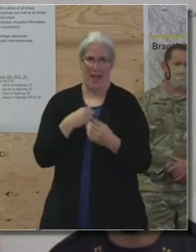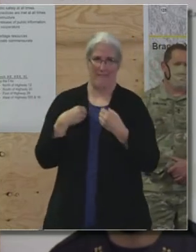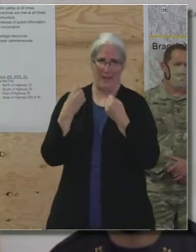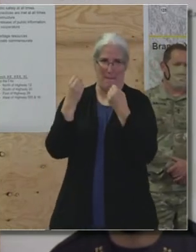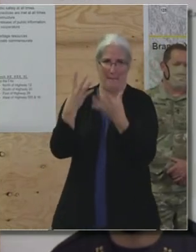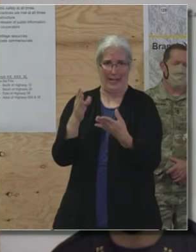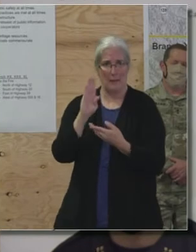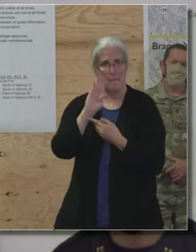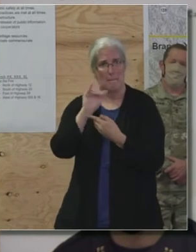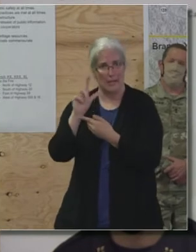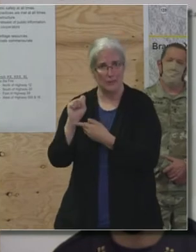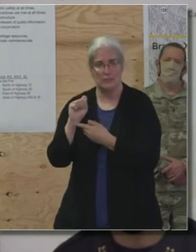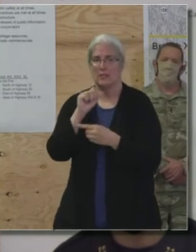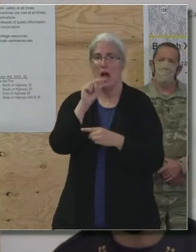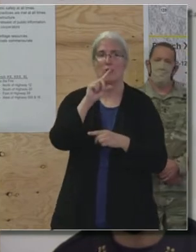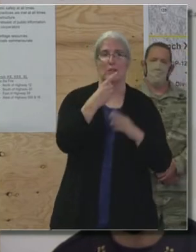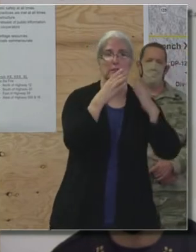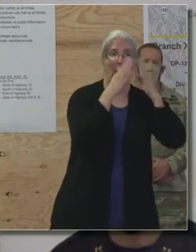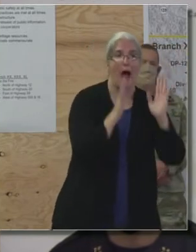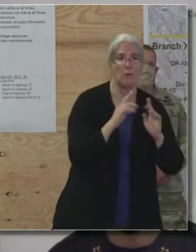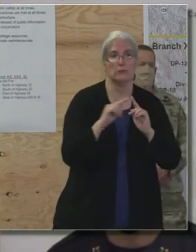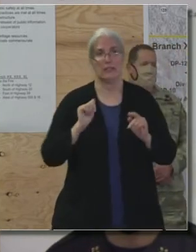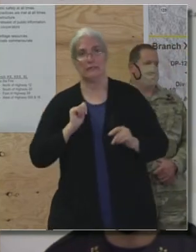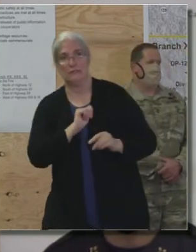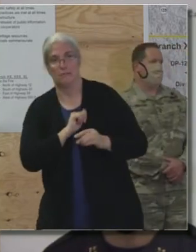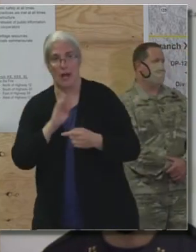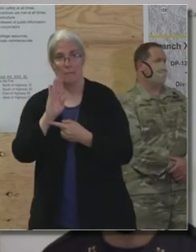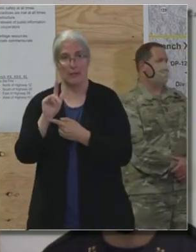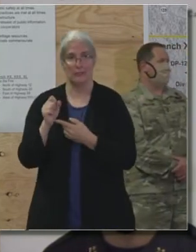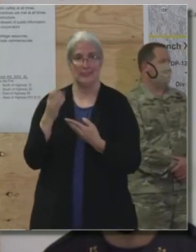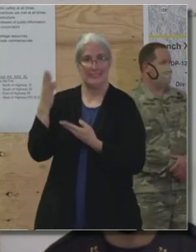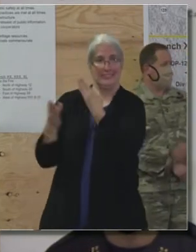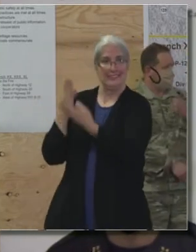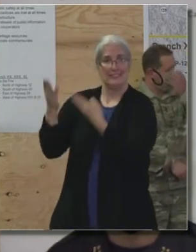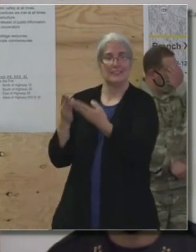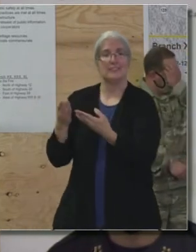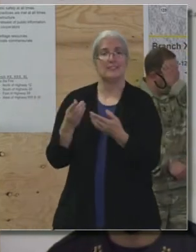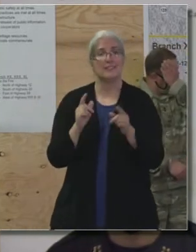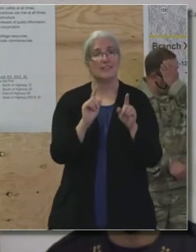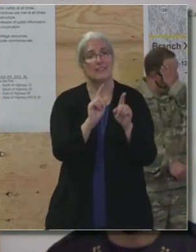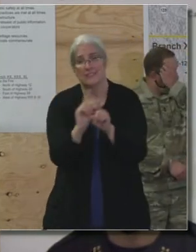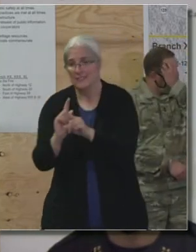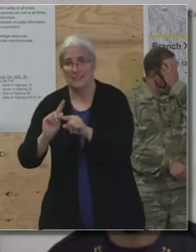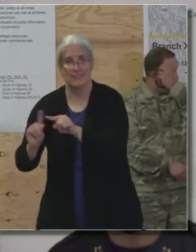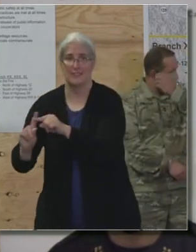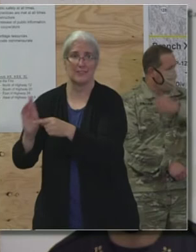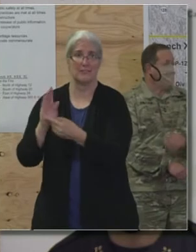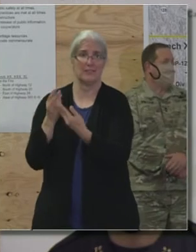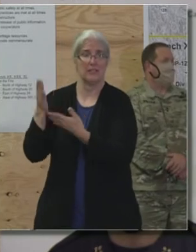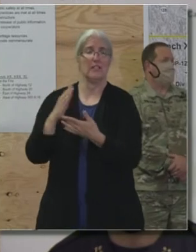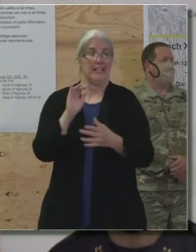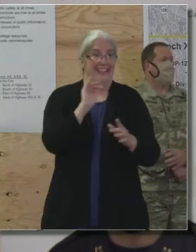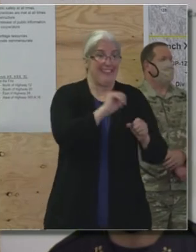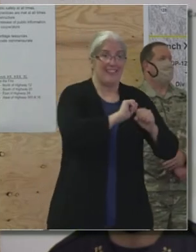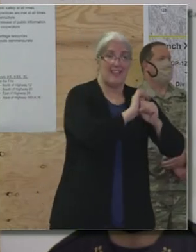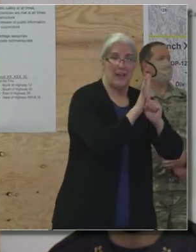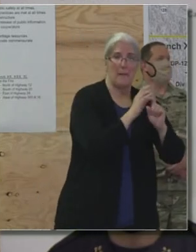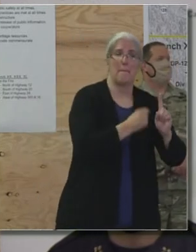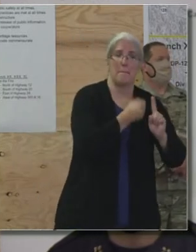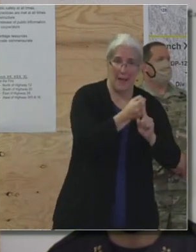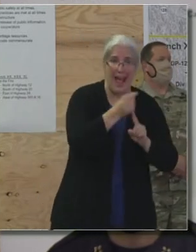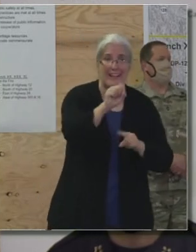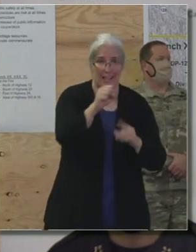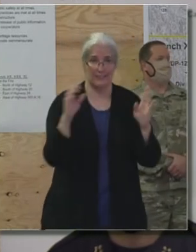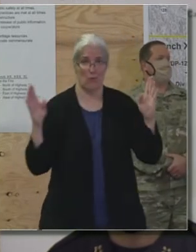abarcando muchísimas cosas no solo viviendas ha sido impactado así que la respuesta es sí en ese sentido pero no en ese sentido estamos